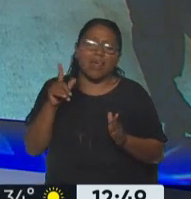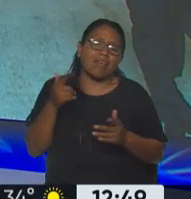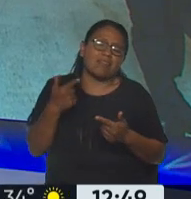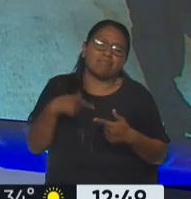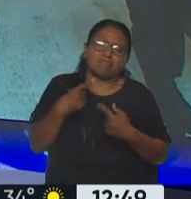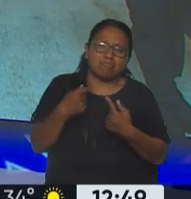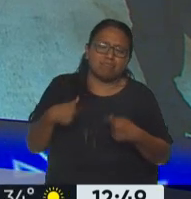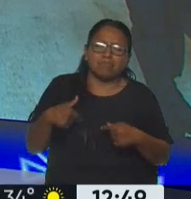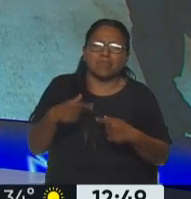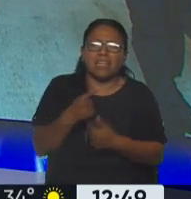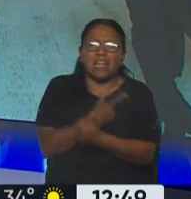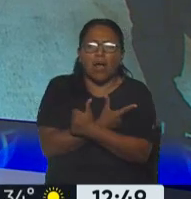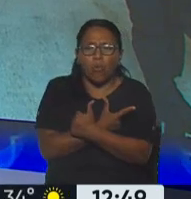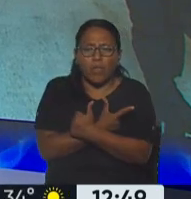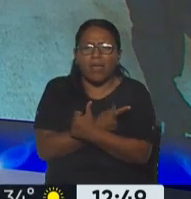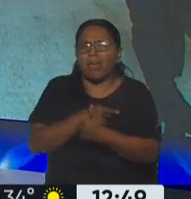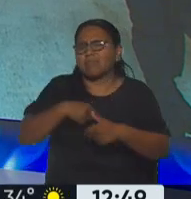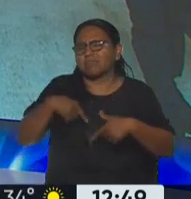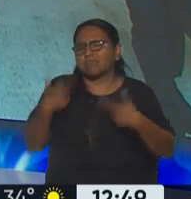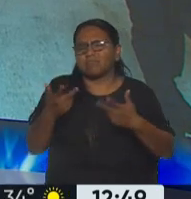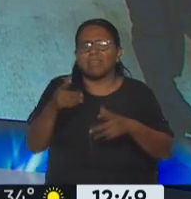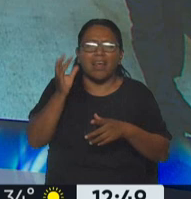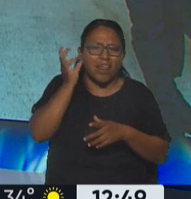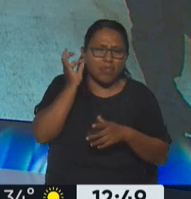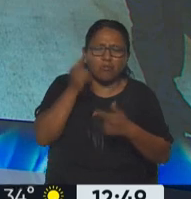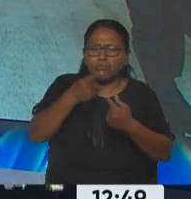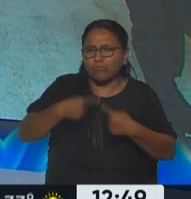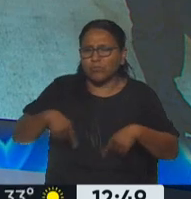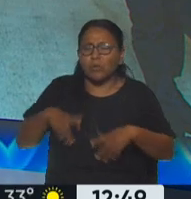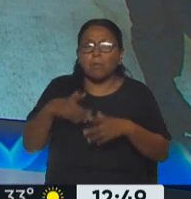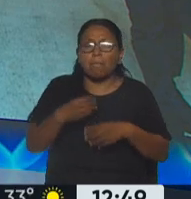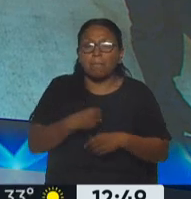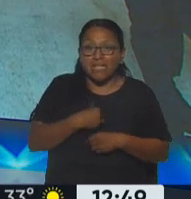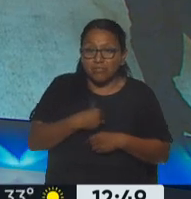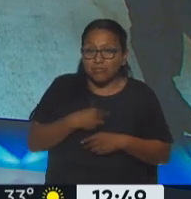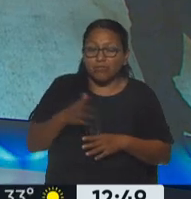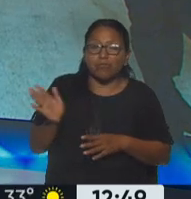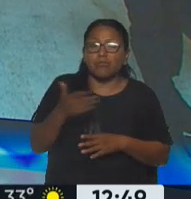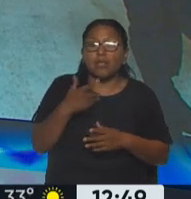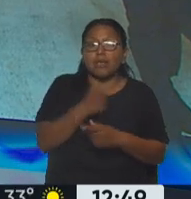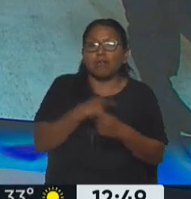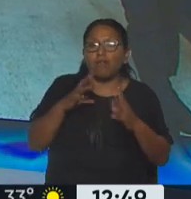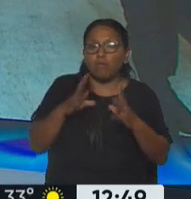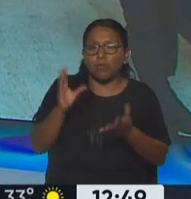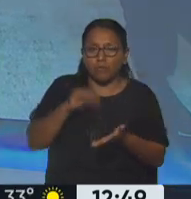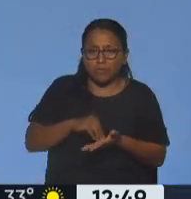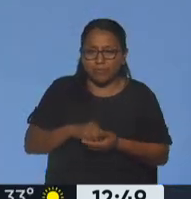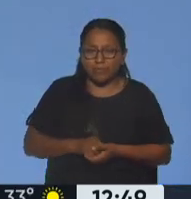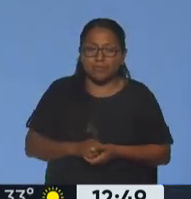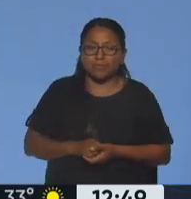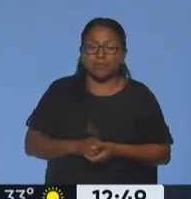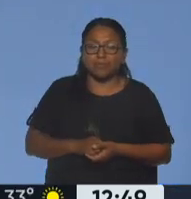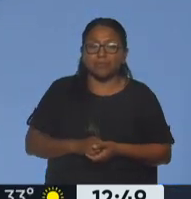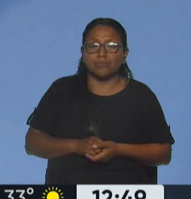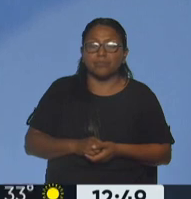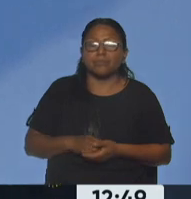por supuesto que Messi presente, un apartado para Diego Armando Maradona, todo eso, Pasión de Multitudes, camisetas, fútbol y mucho más.